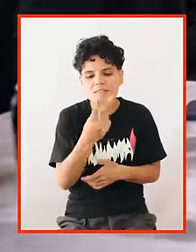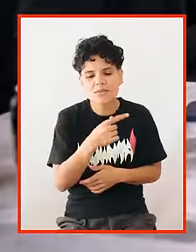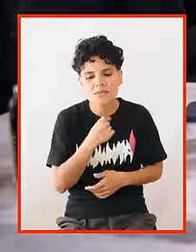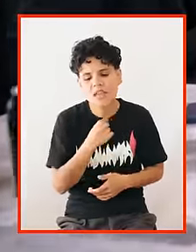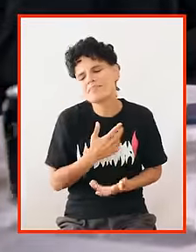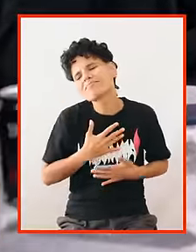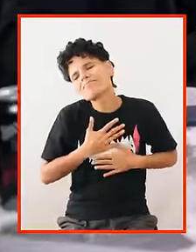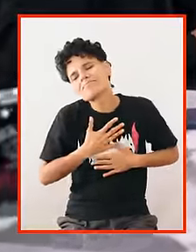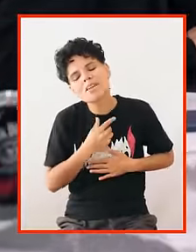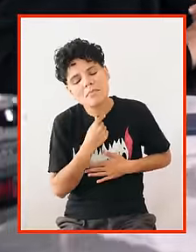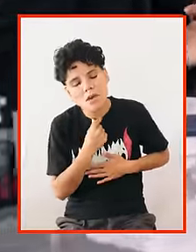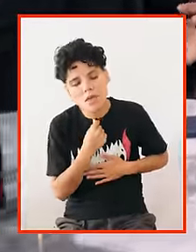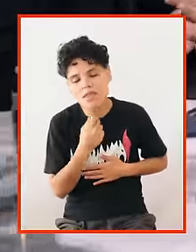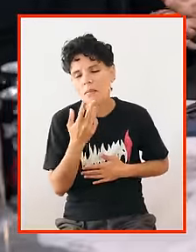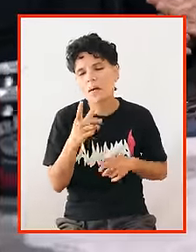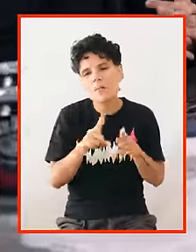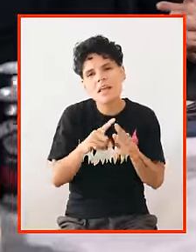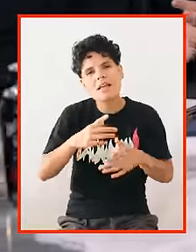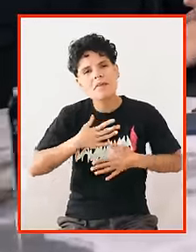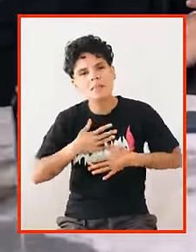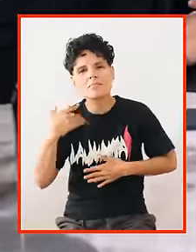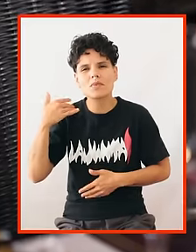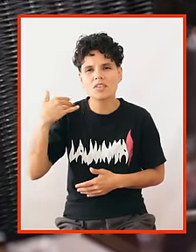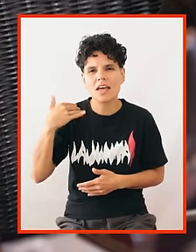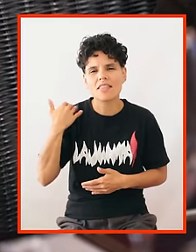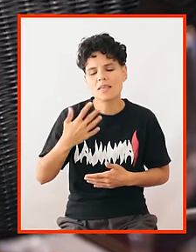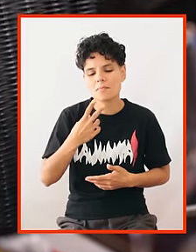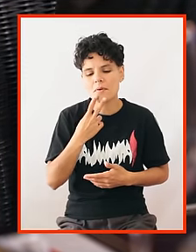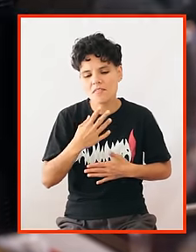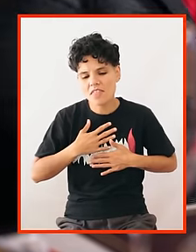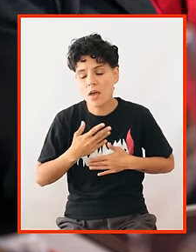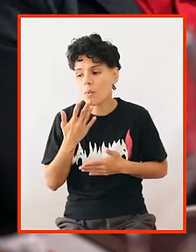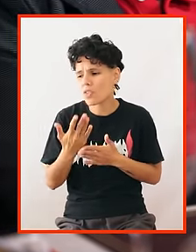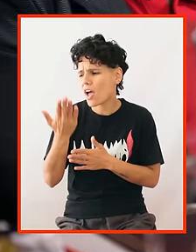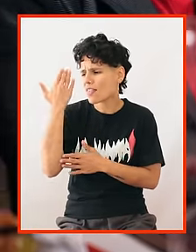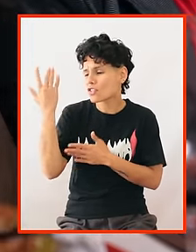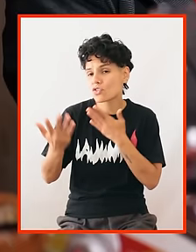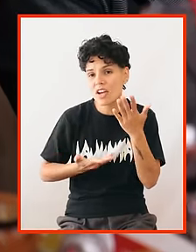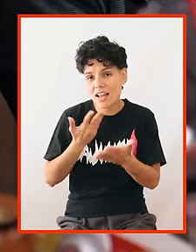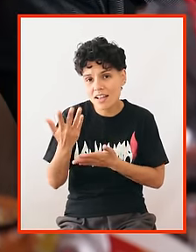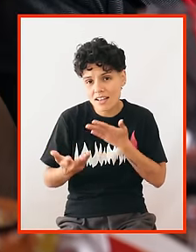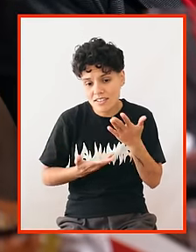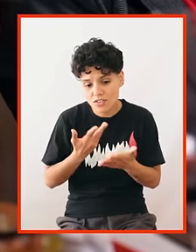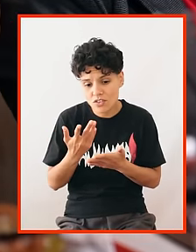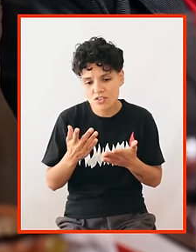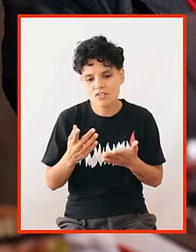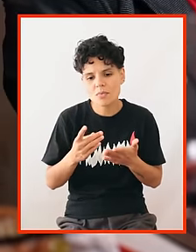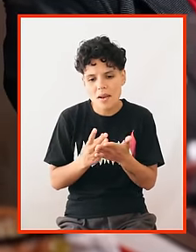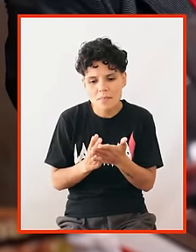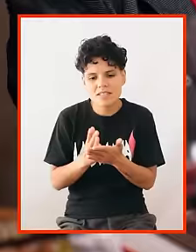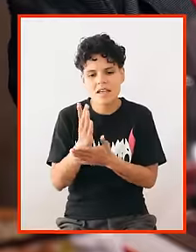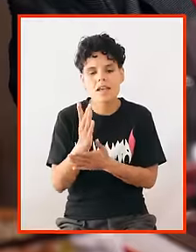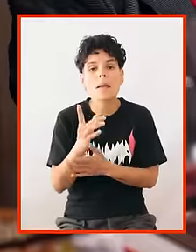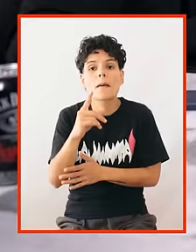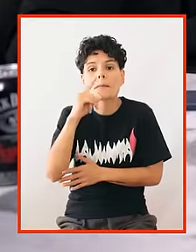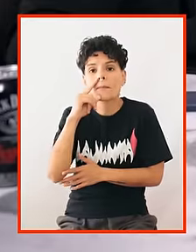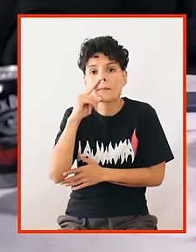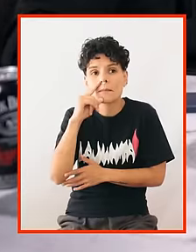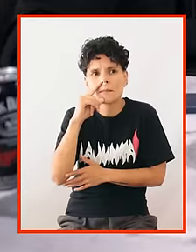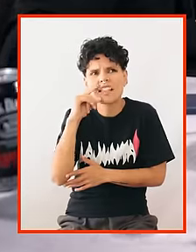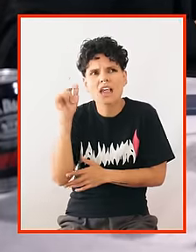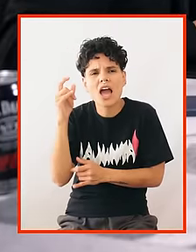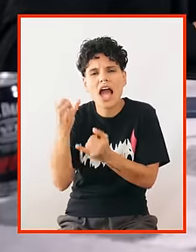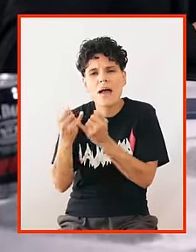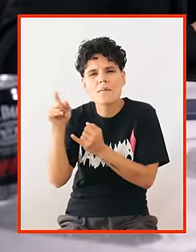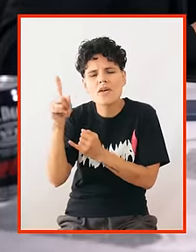que esta canción tiene un trasfondo muy grande para mí, la verdad. ¿Cachai? Porque cuando quise empezar con la música, mis tíos tenían un amigo que era muy fanático de usted.